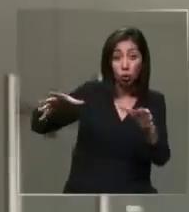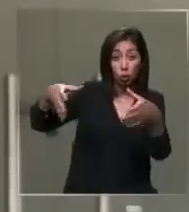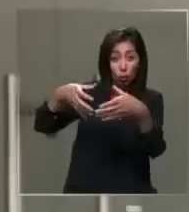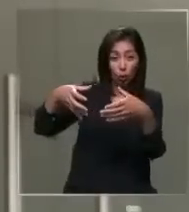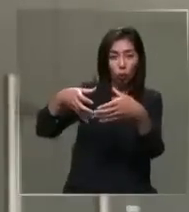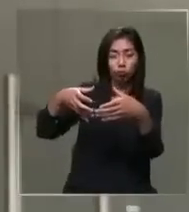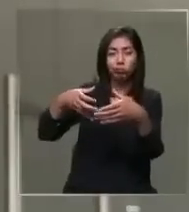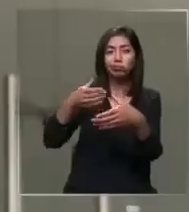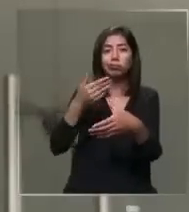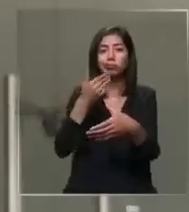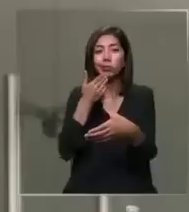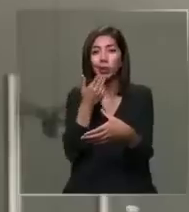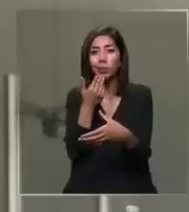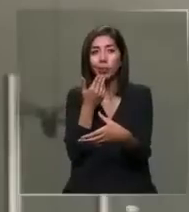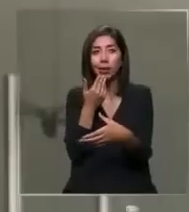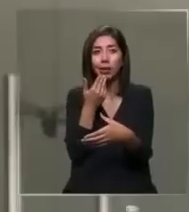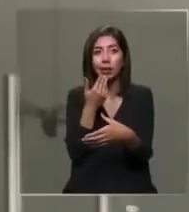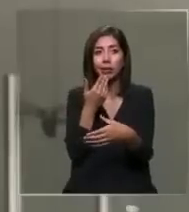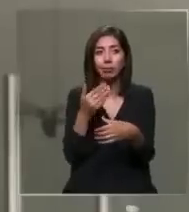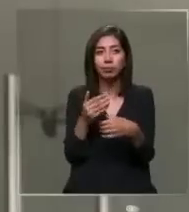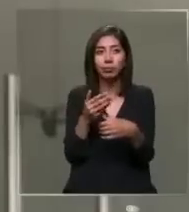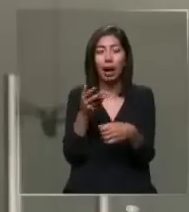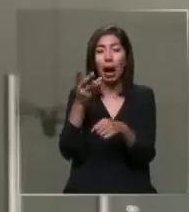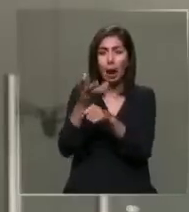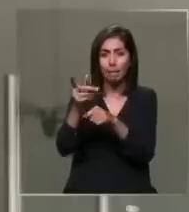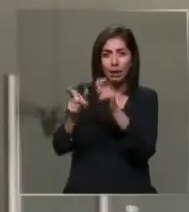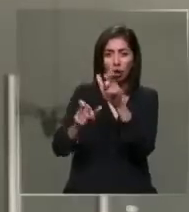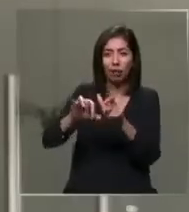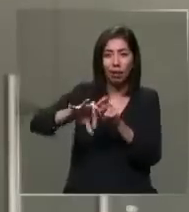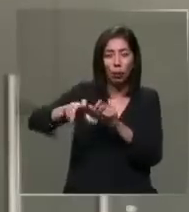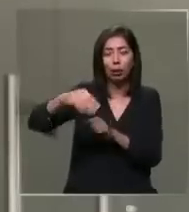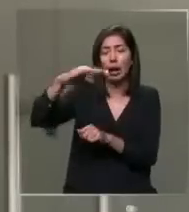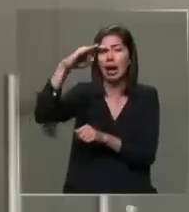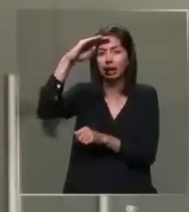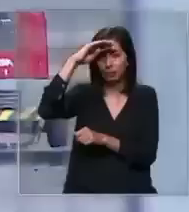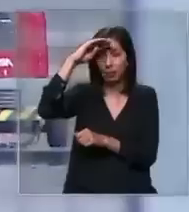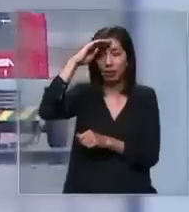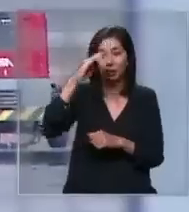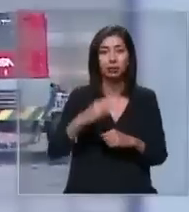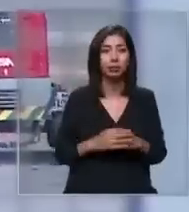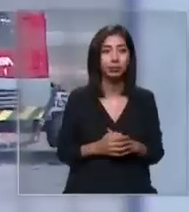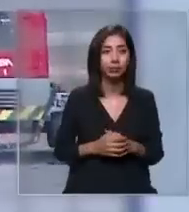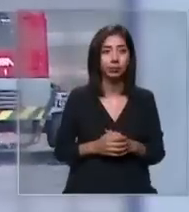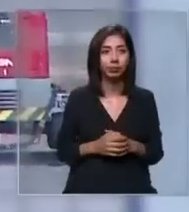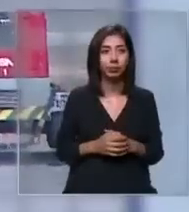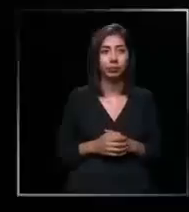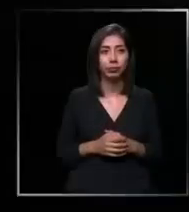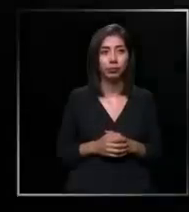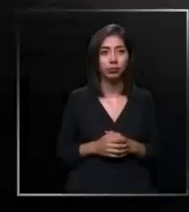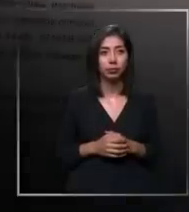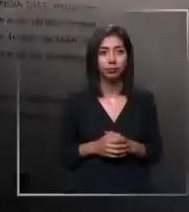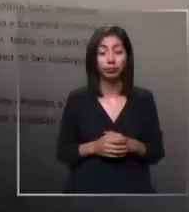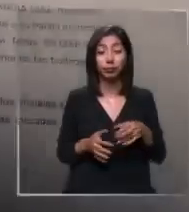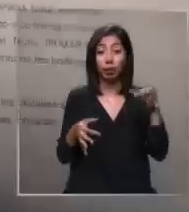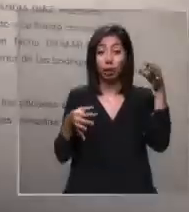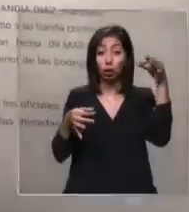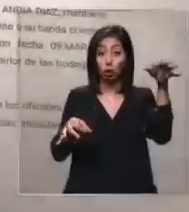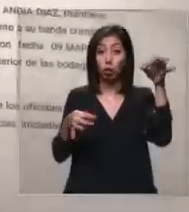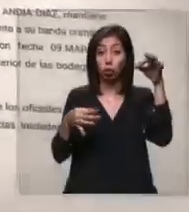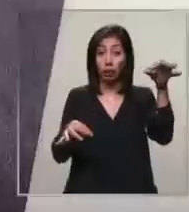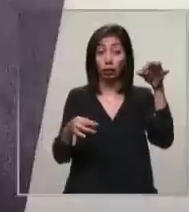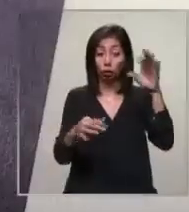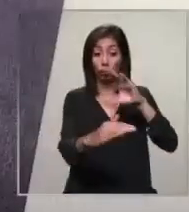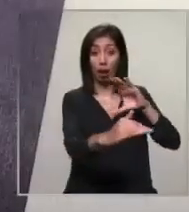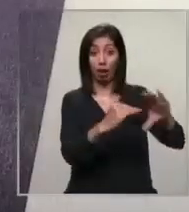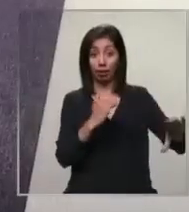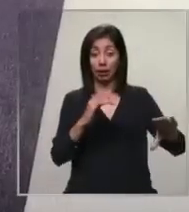involucrados delincuentes con mucha experiencia y muy capacitados en esta materia. según relata este documento al que Chilevisión Noticias tuvo